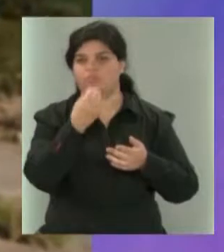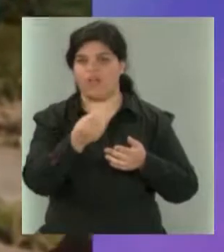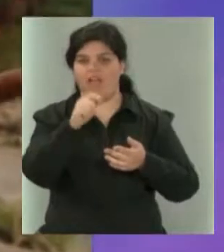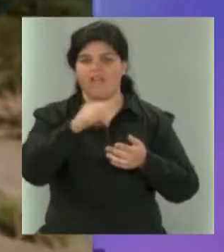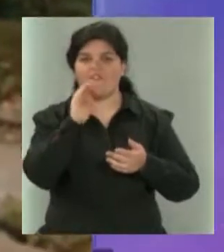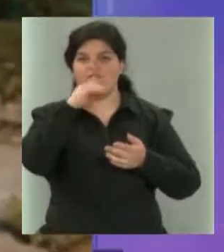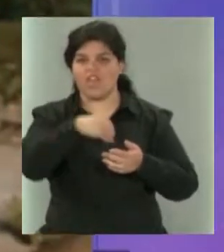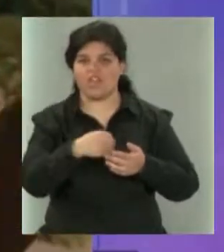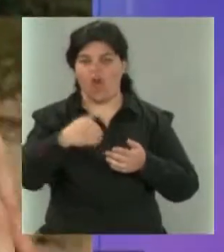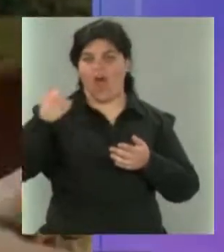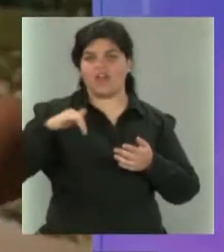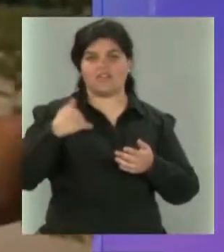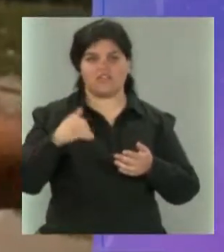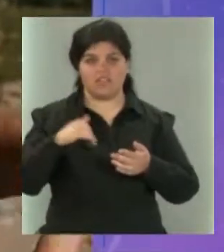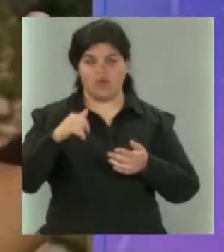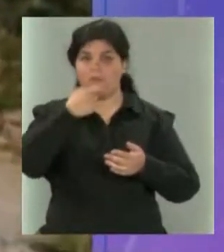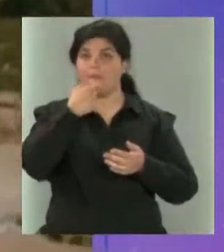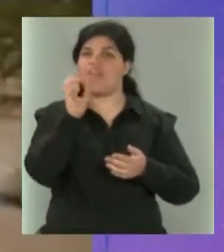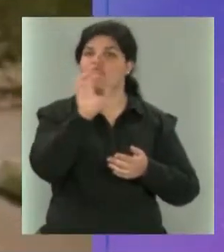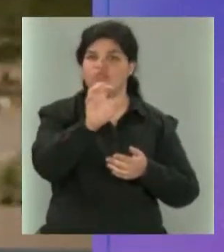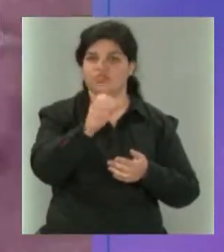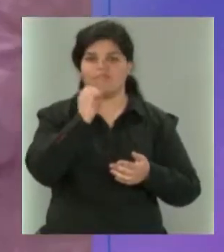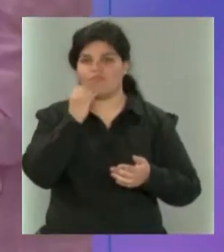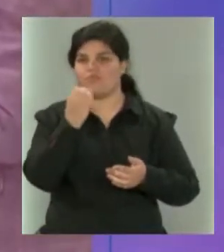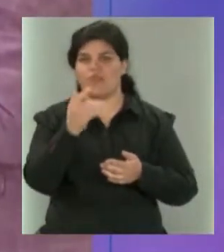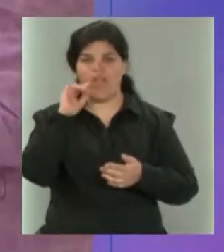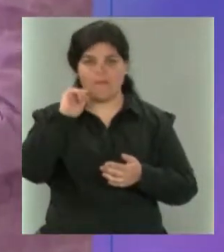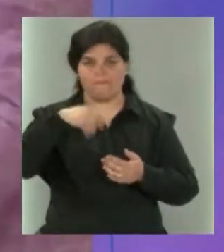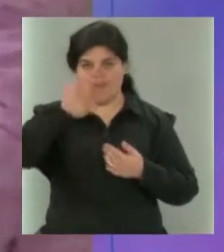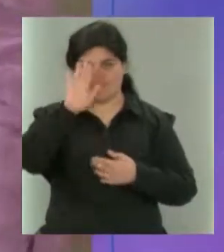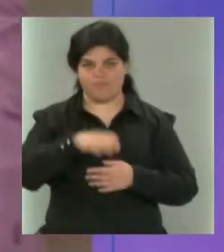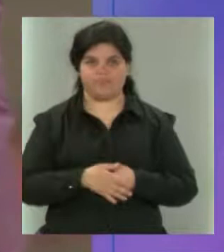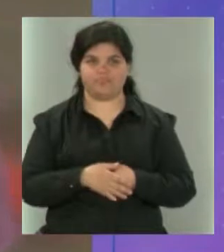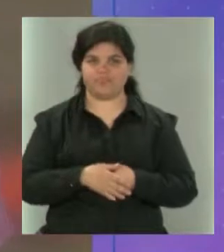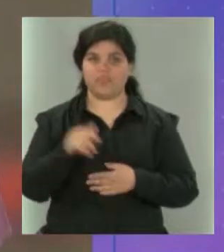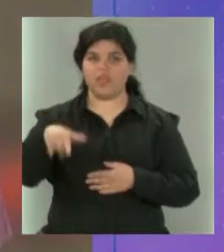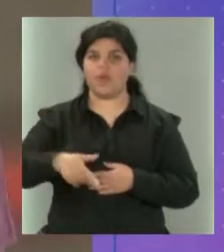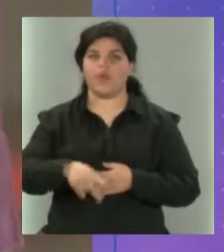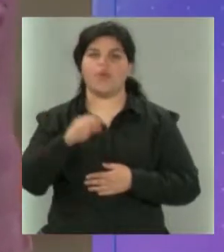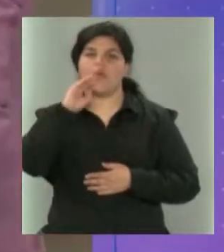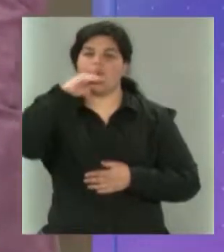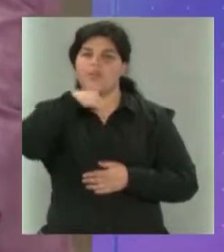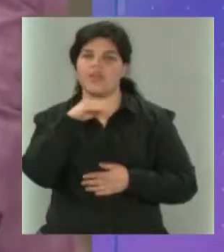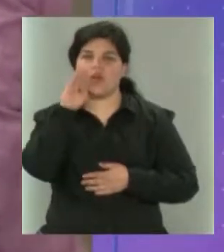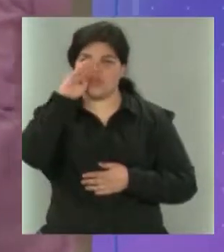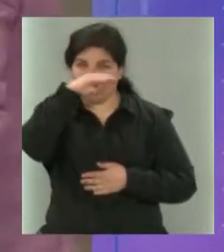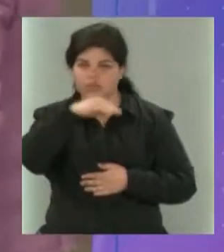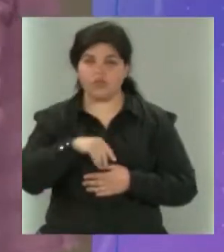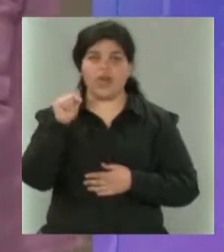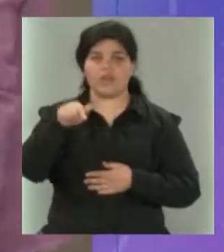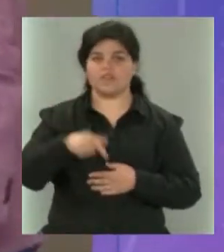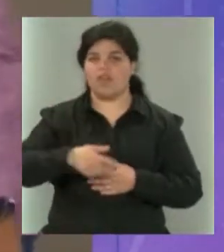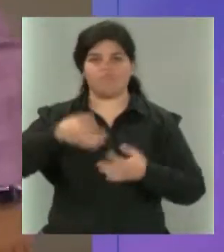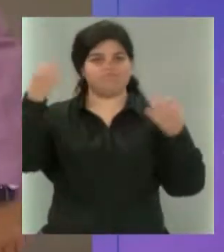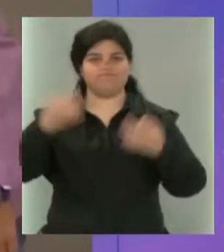el vino argentino, sobre todo el de Mendoza, especial. Clásico vino tinto. Este vino es el clásico de los